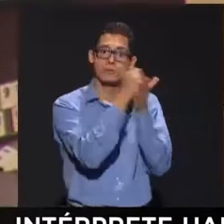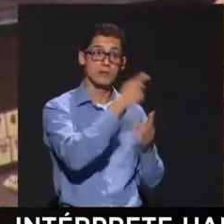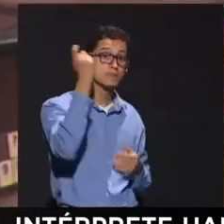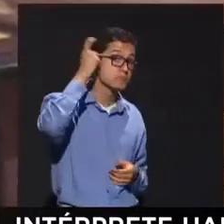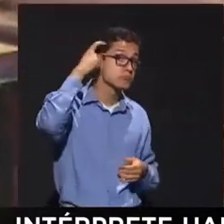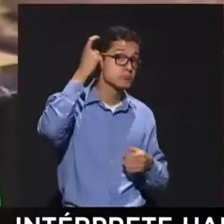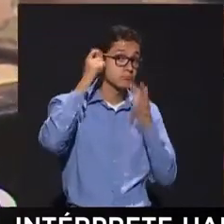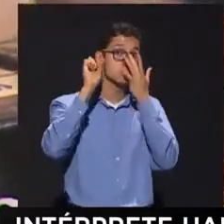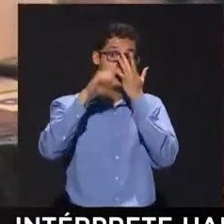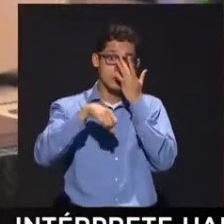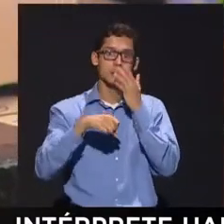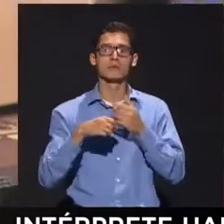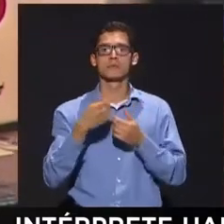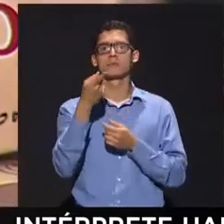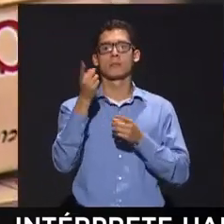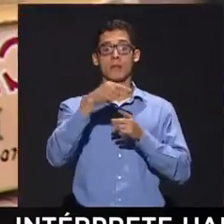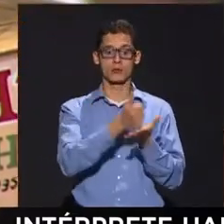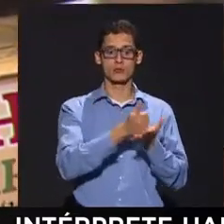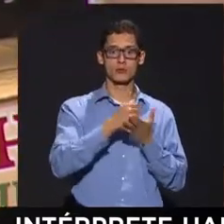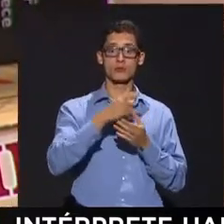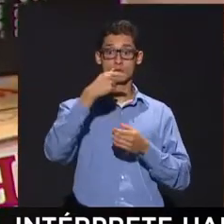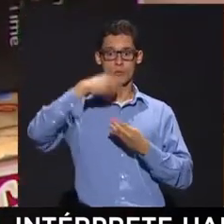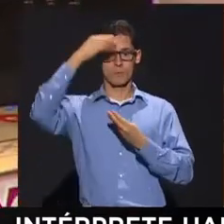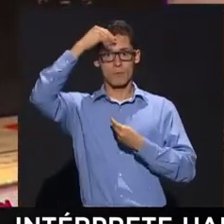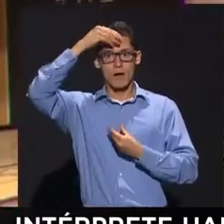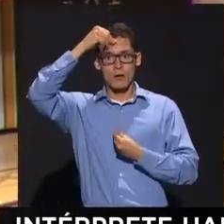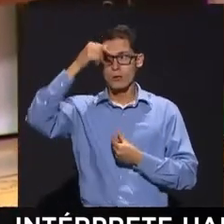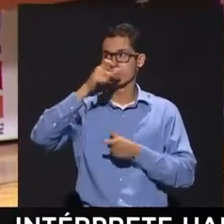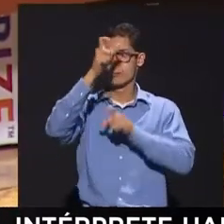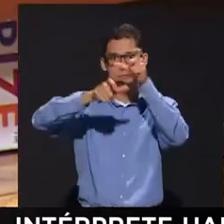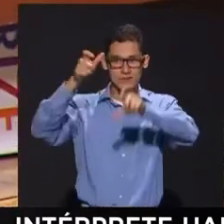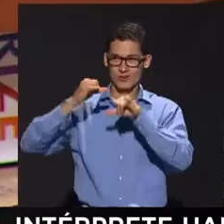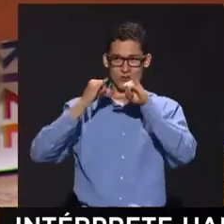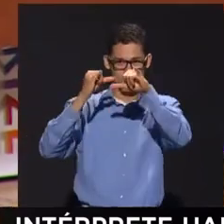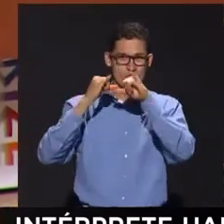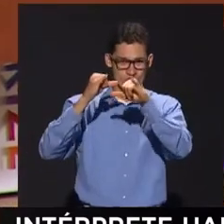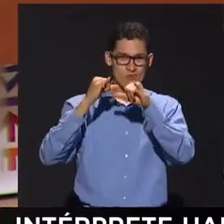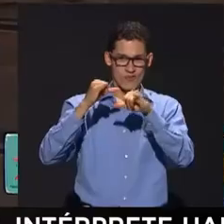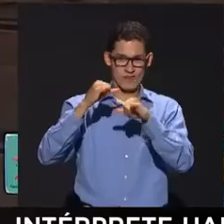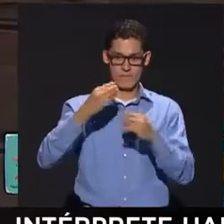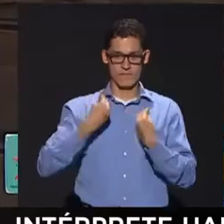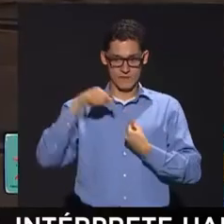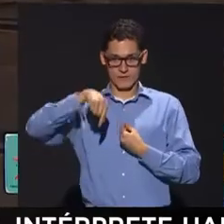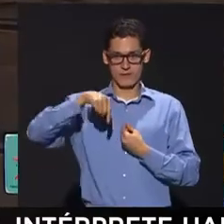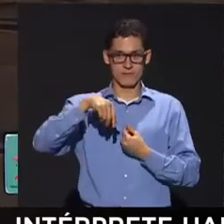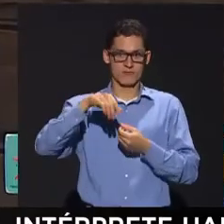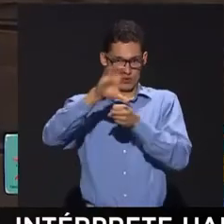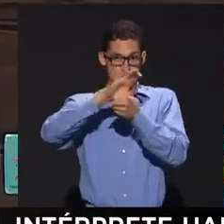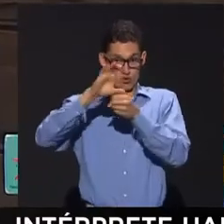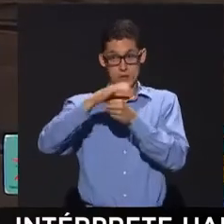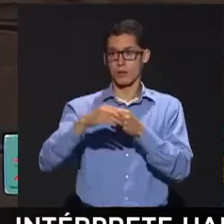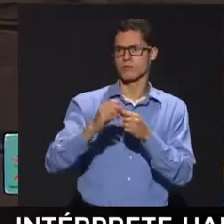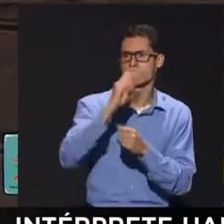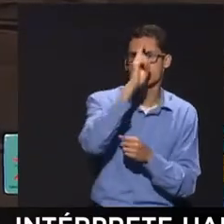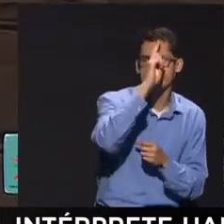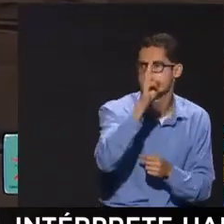la inteligencia social y desarrolla nuestra capacidad intelectual porque eso nos invita ¿a qué? A preguntarnos, a mirar